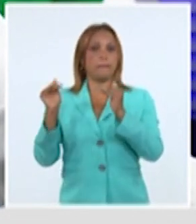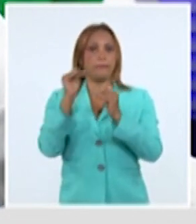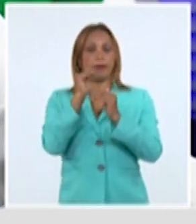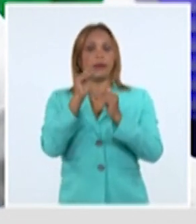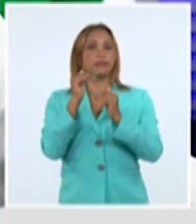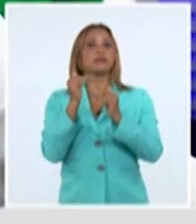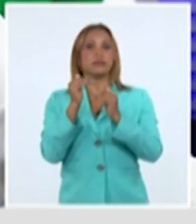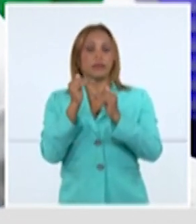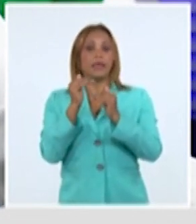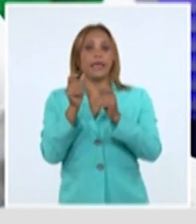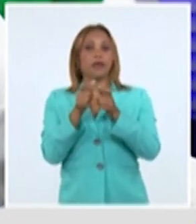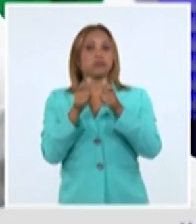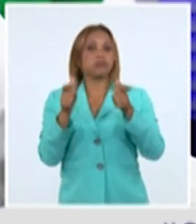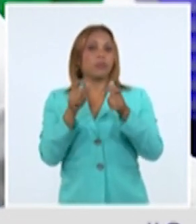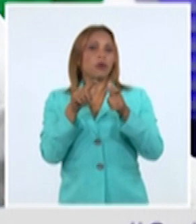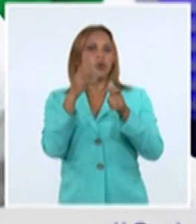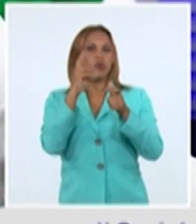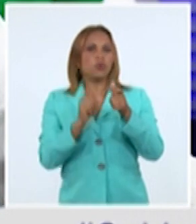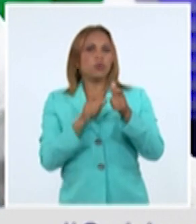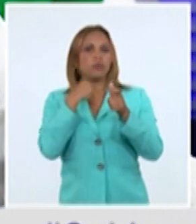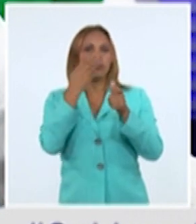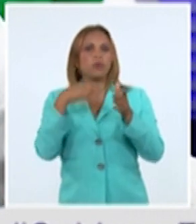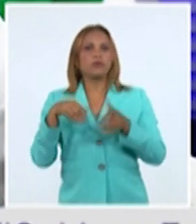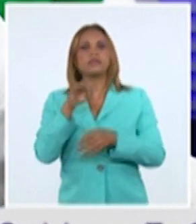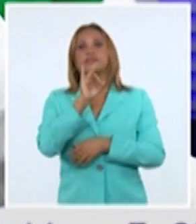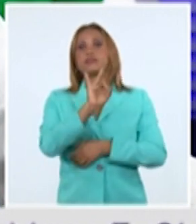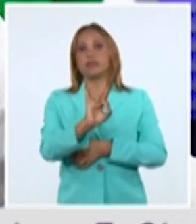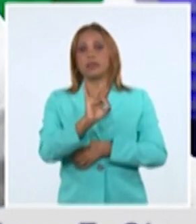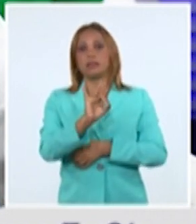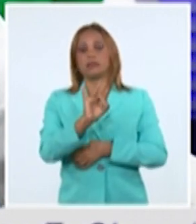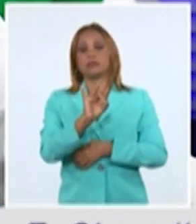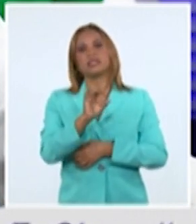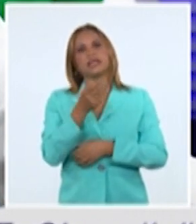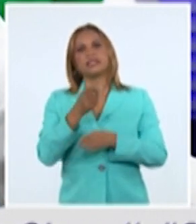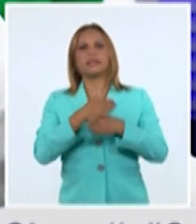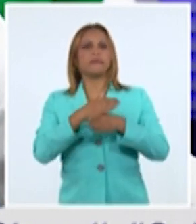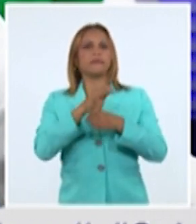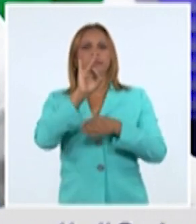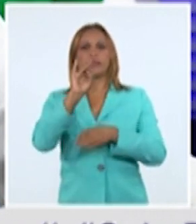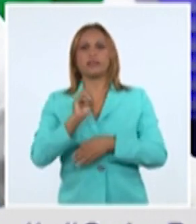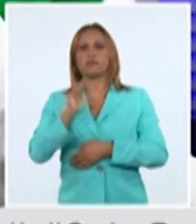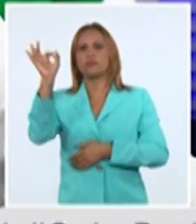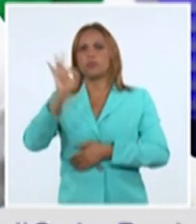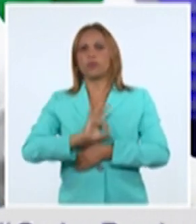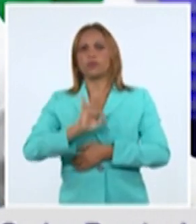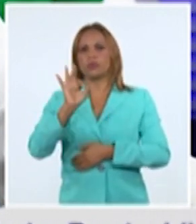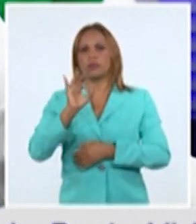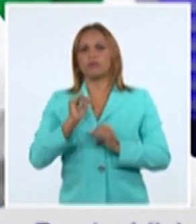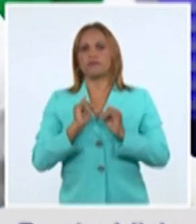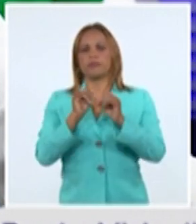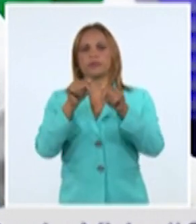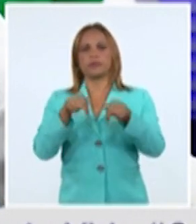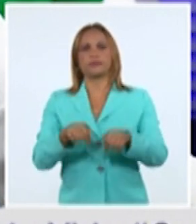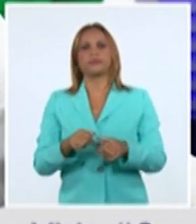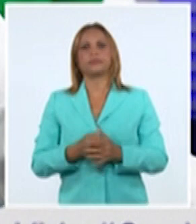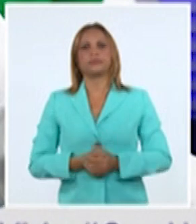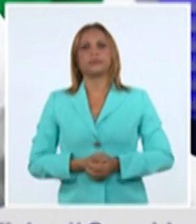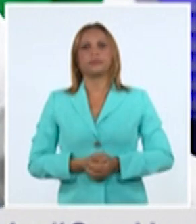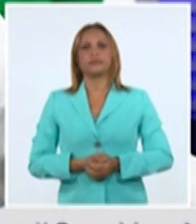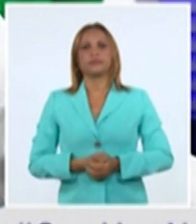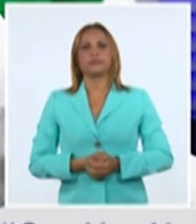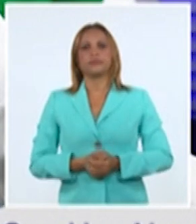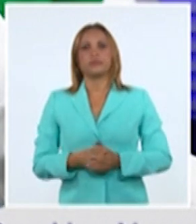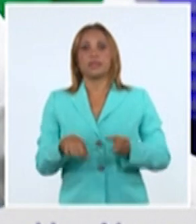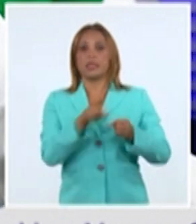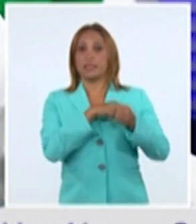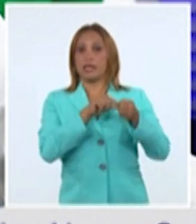mayor número de fallecidos, 7 personas, que es el 70% de los que informamos. De los 10